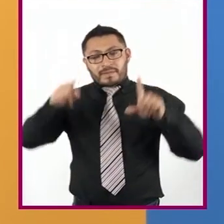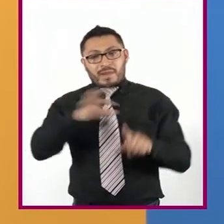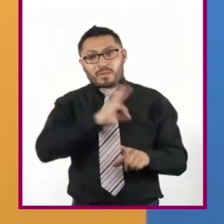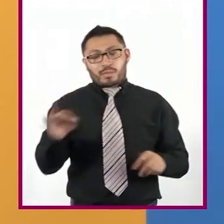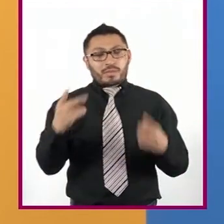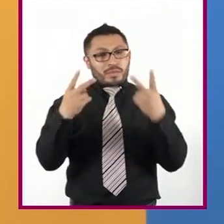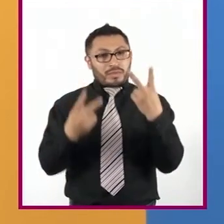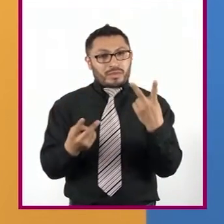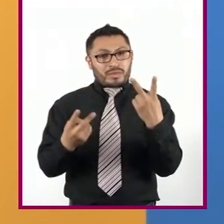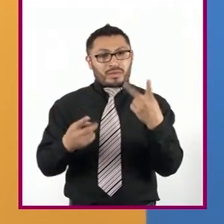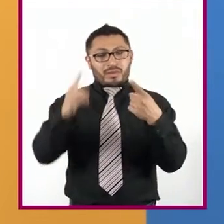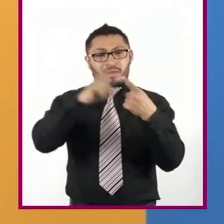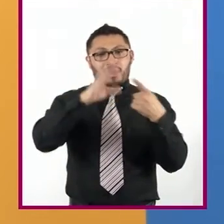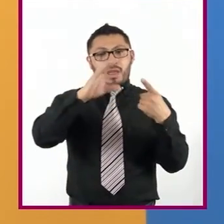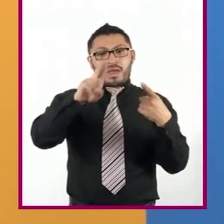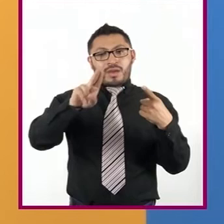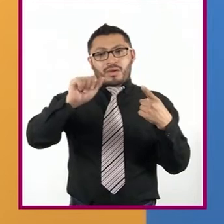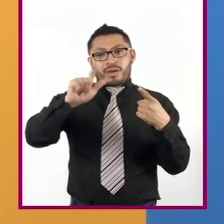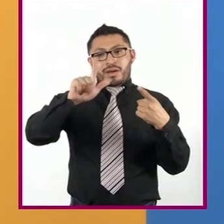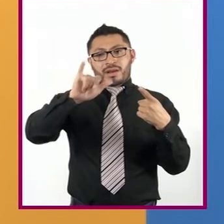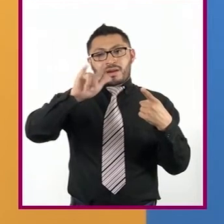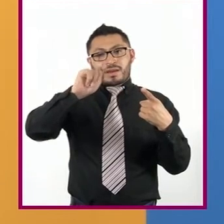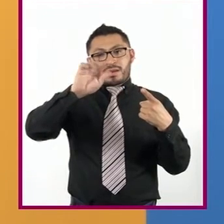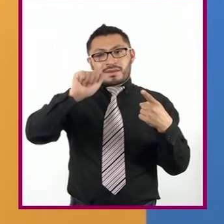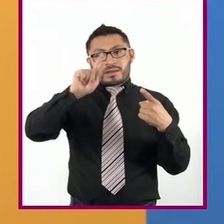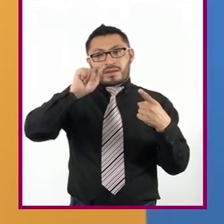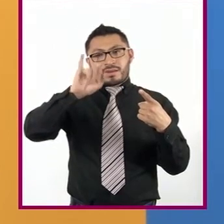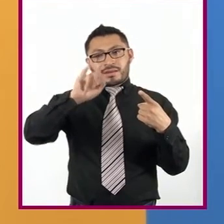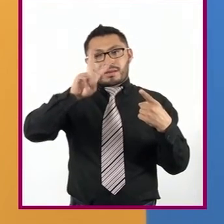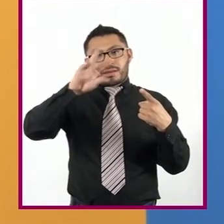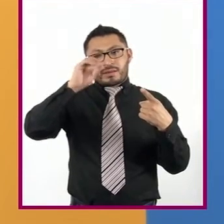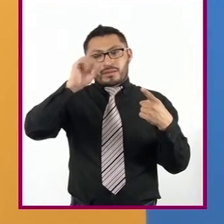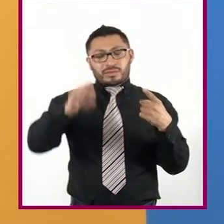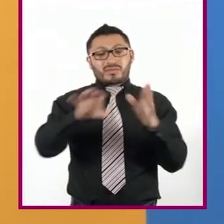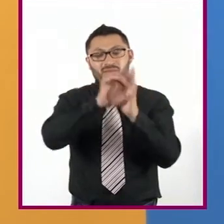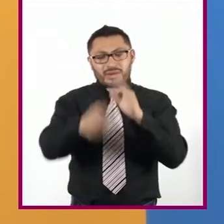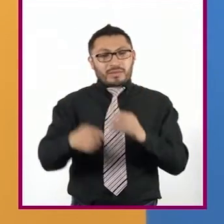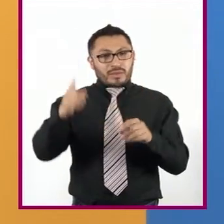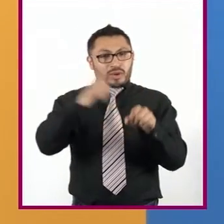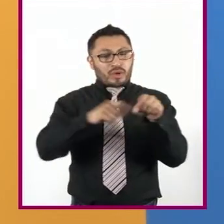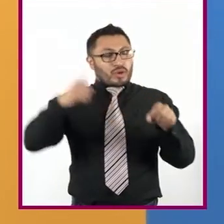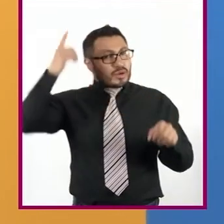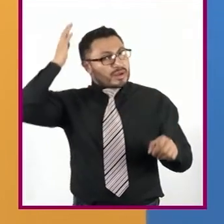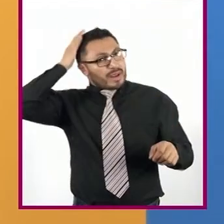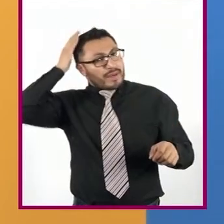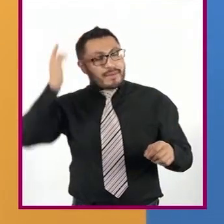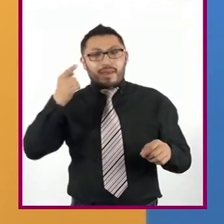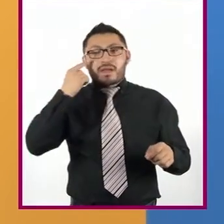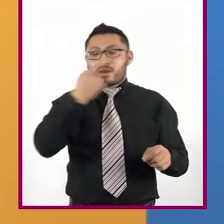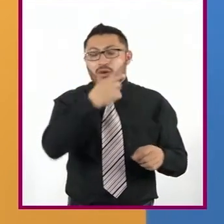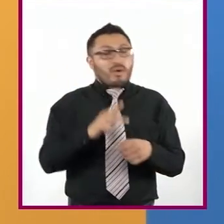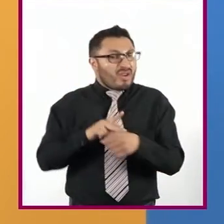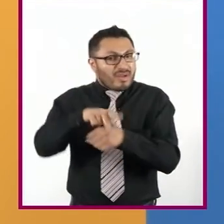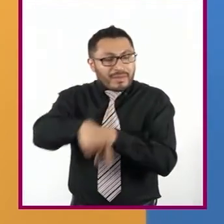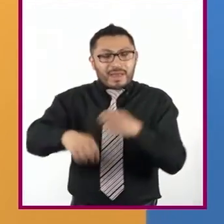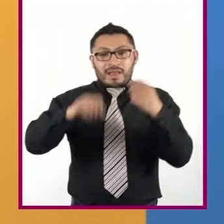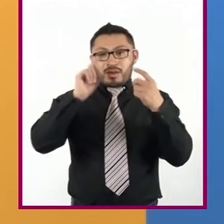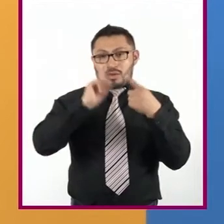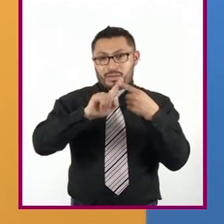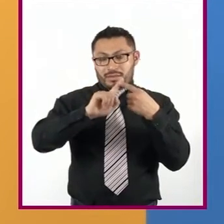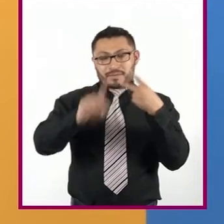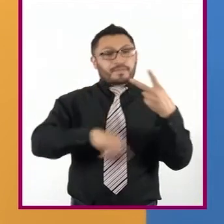tipos. Cualitativos, por ejemplo, el color de cabello, ojos o piel. O